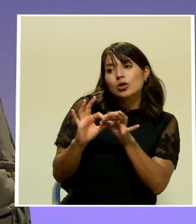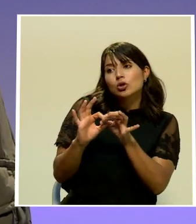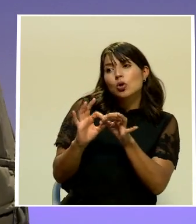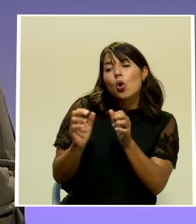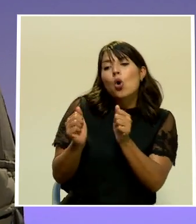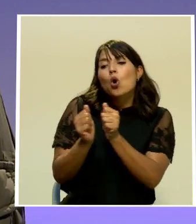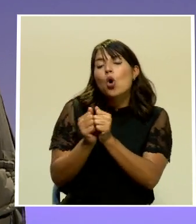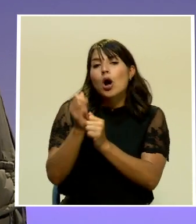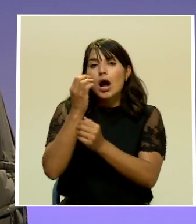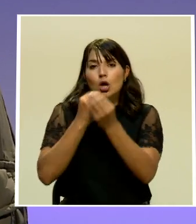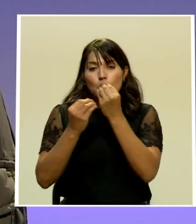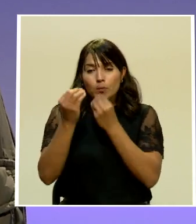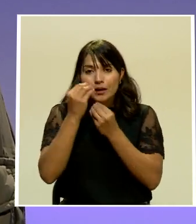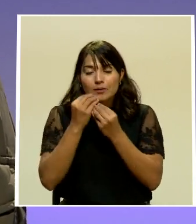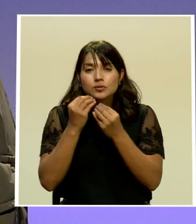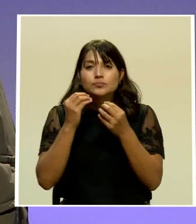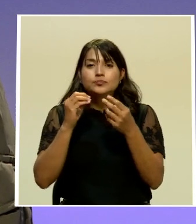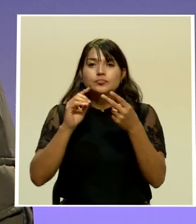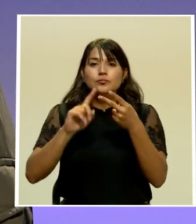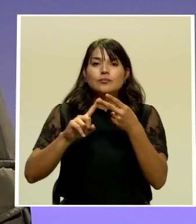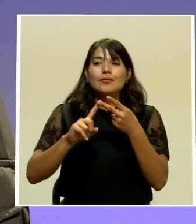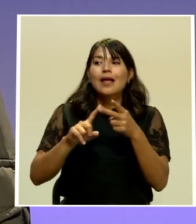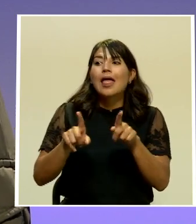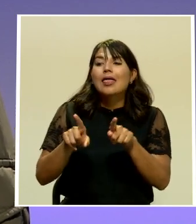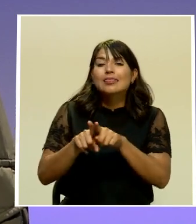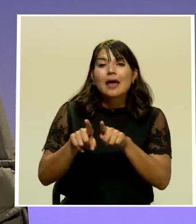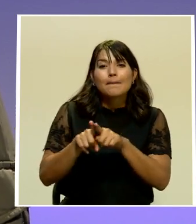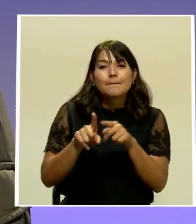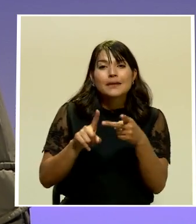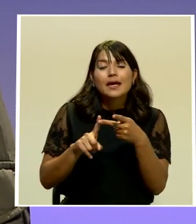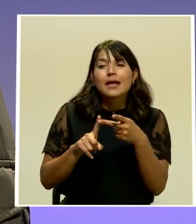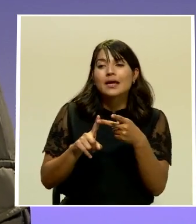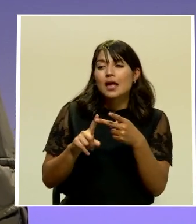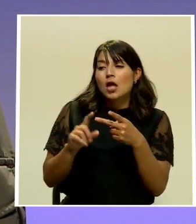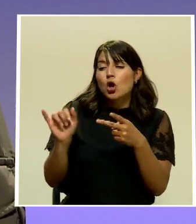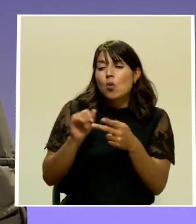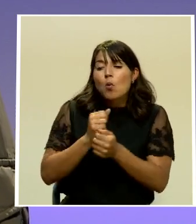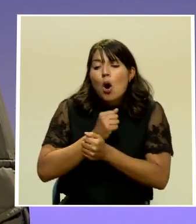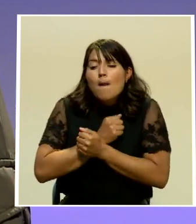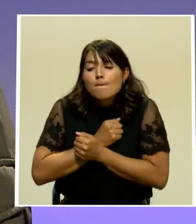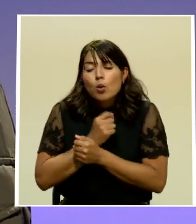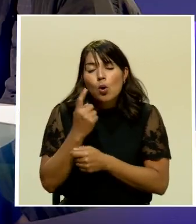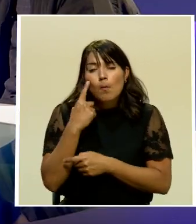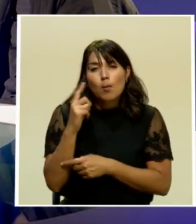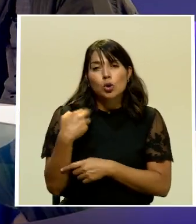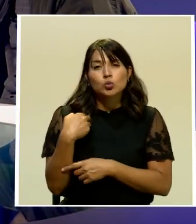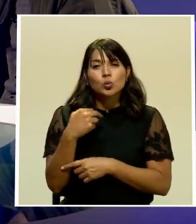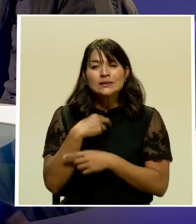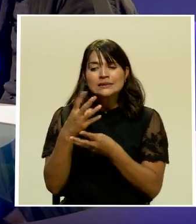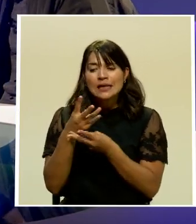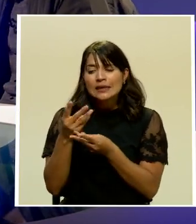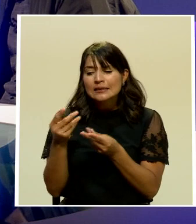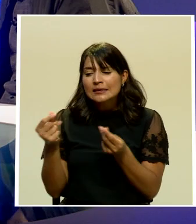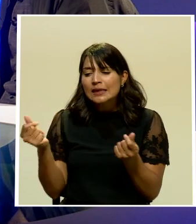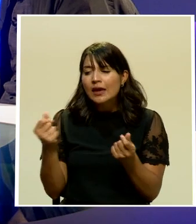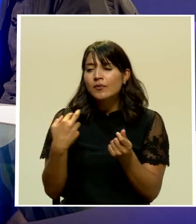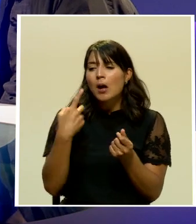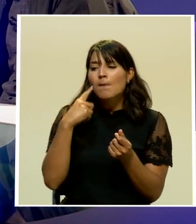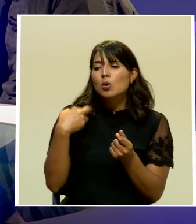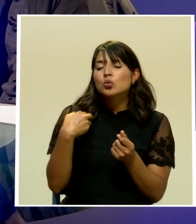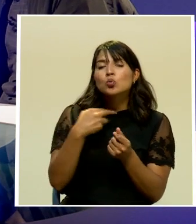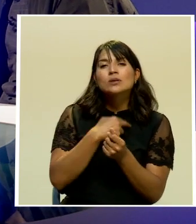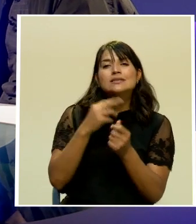gastronomía, esa ilusión que tenemos por nuestra tierra, por nuestro terruño, por nuestra familia.